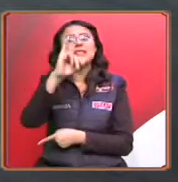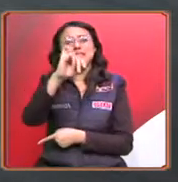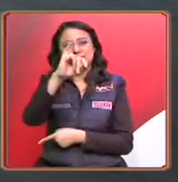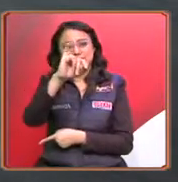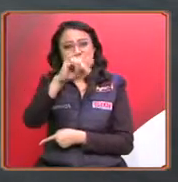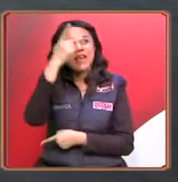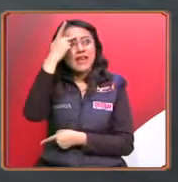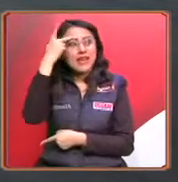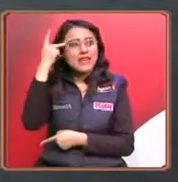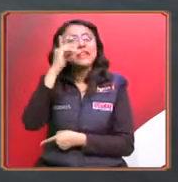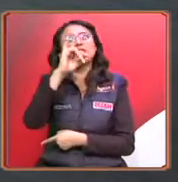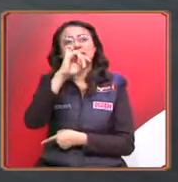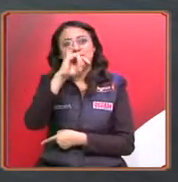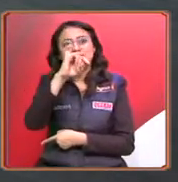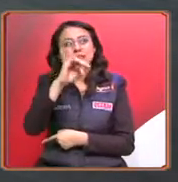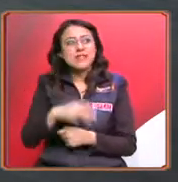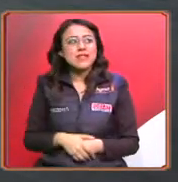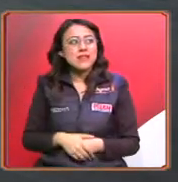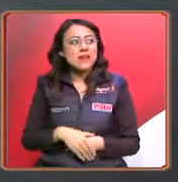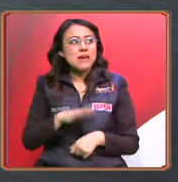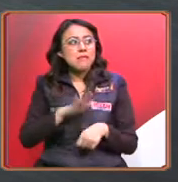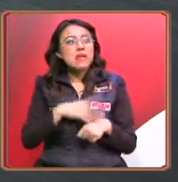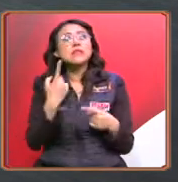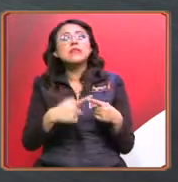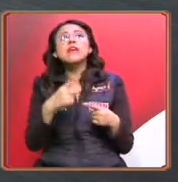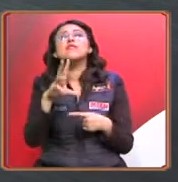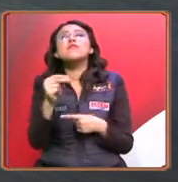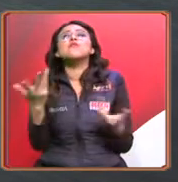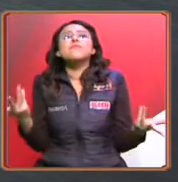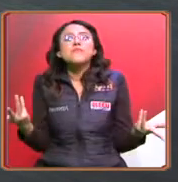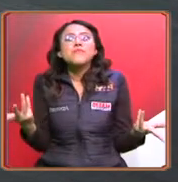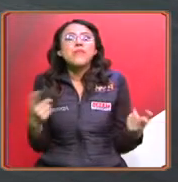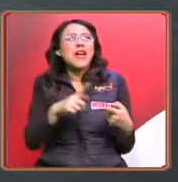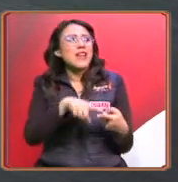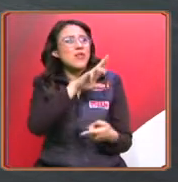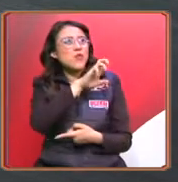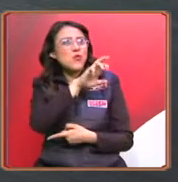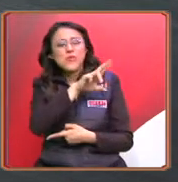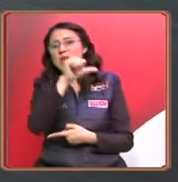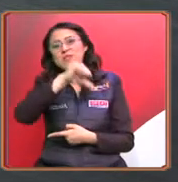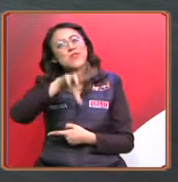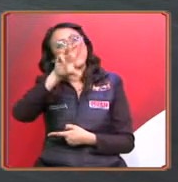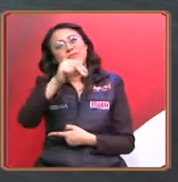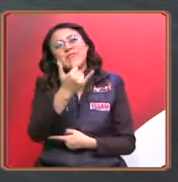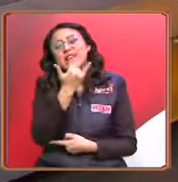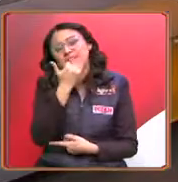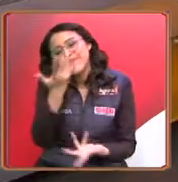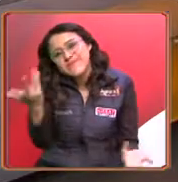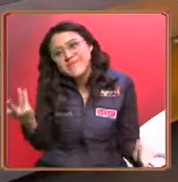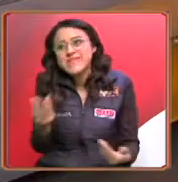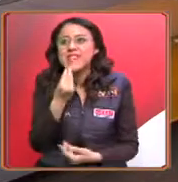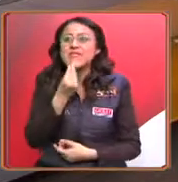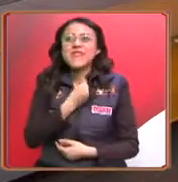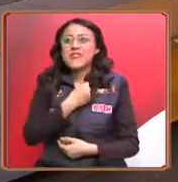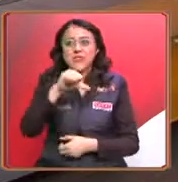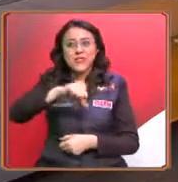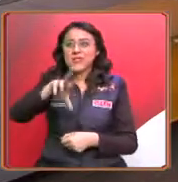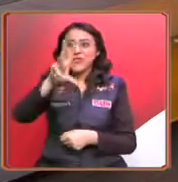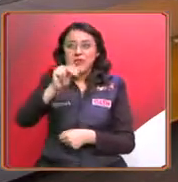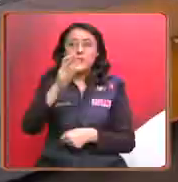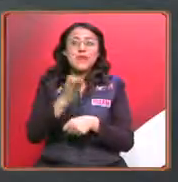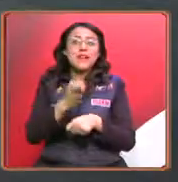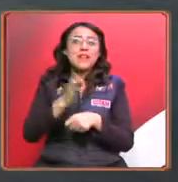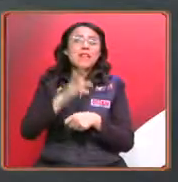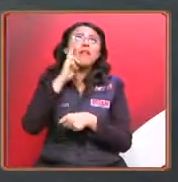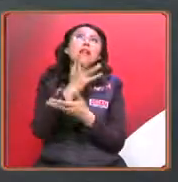café. Ok, a ella sí. A ella sí. ¿Va a haber alguien a quien no le demos hoy? Al urbano. ¿Por qué, señor? No, tráele un bronceador al